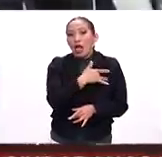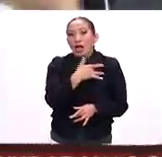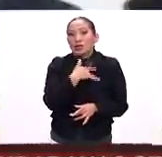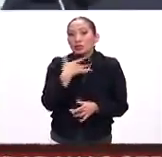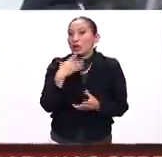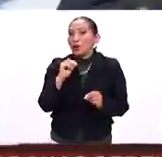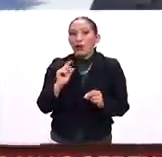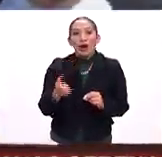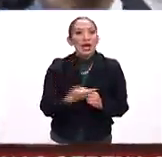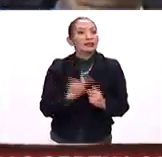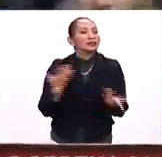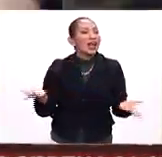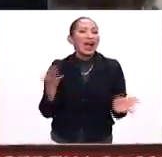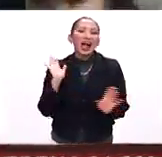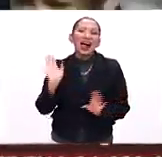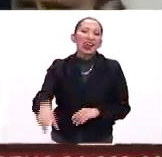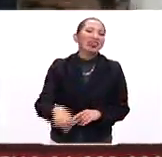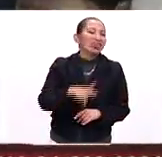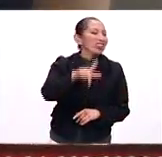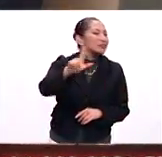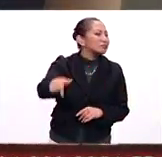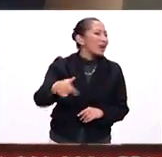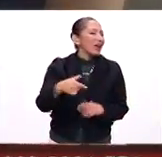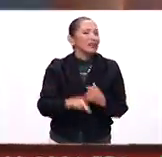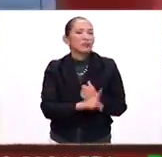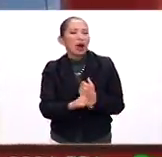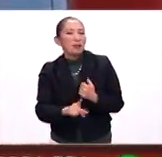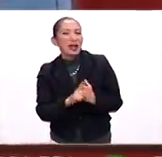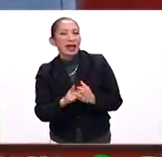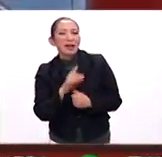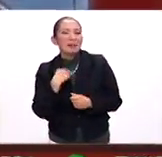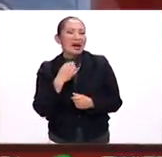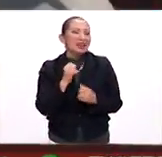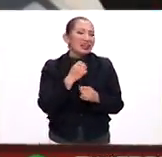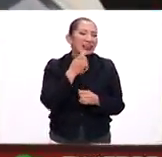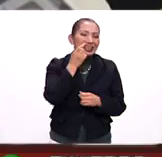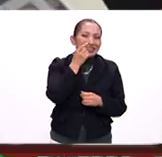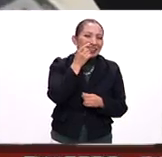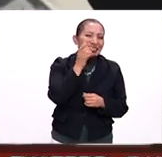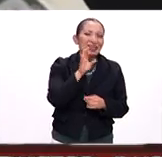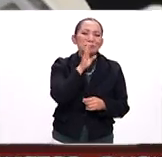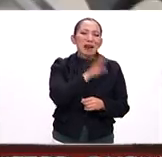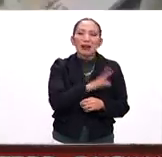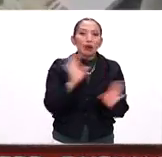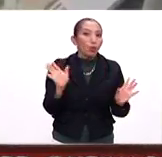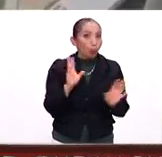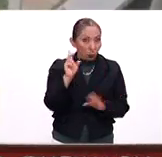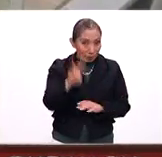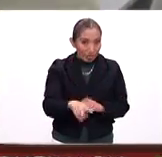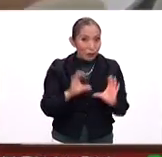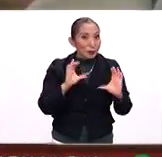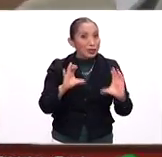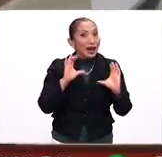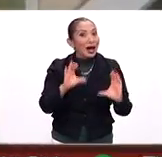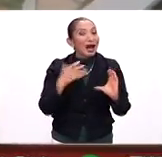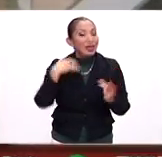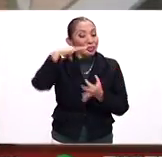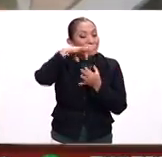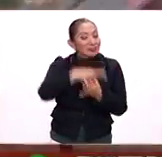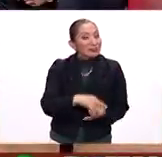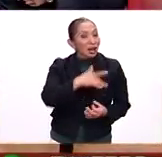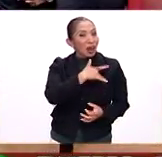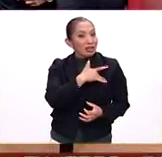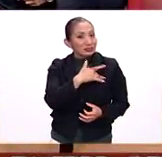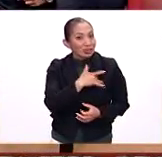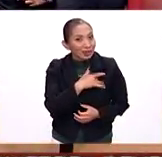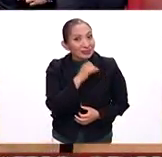decir, no es cualquier cosa hablar de que debemos de tener una salud bucal sana. Exactamente, es muy importante hacer conciencia al respecto de este